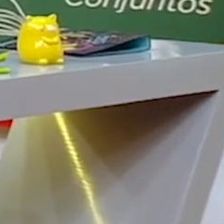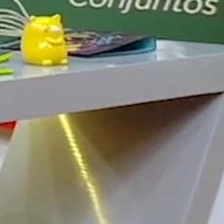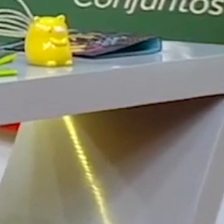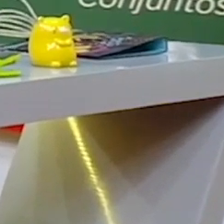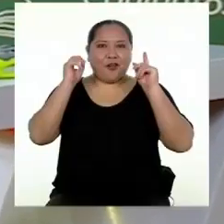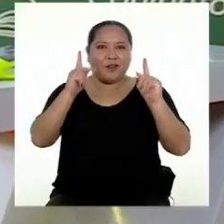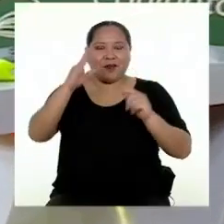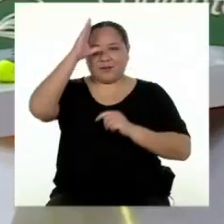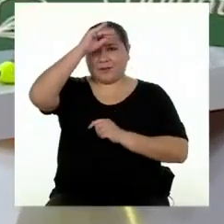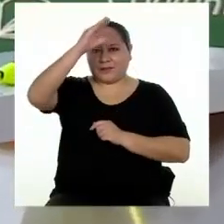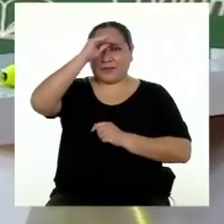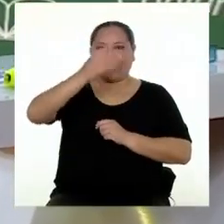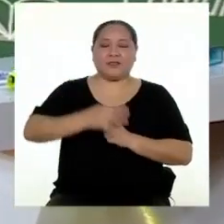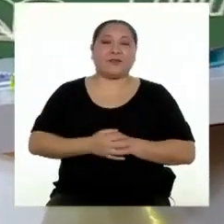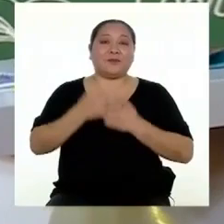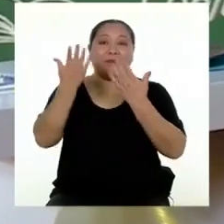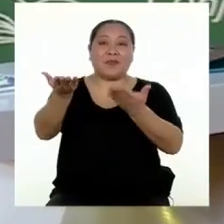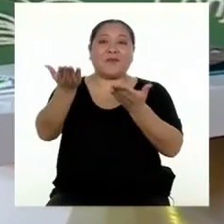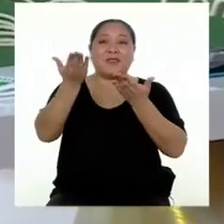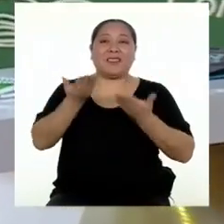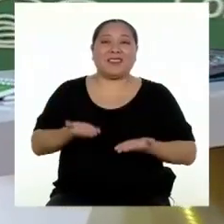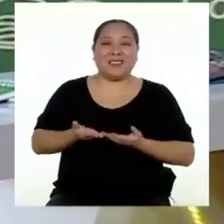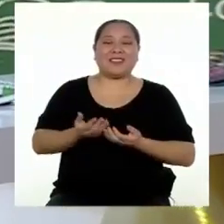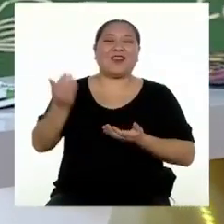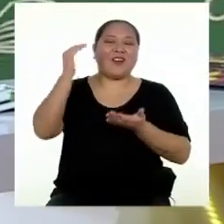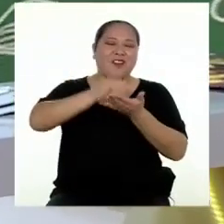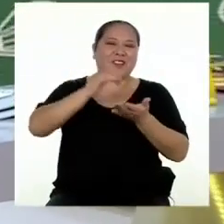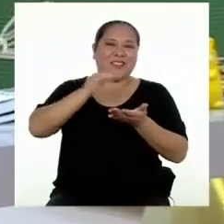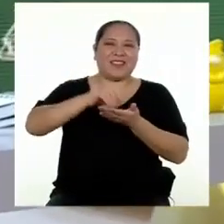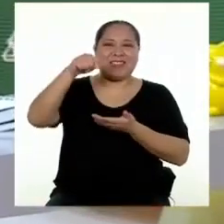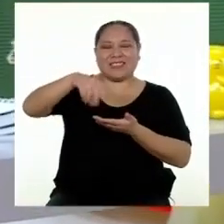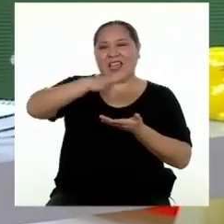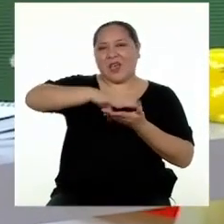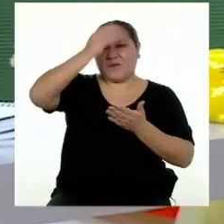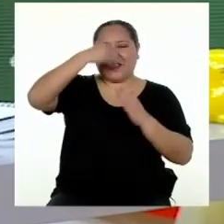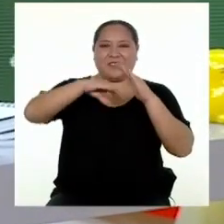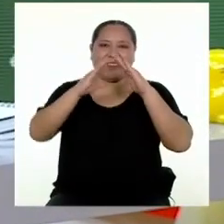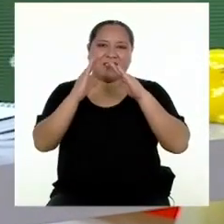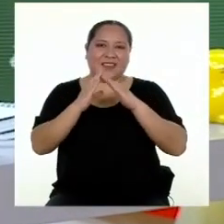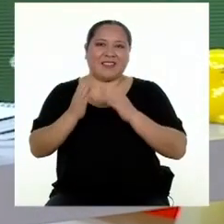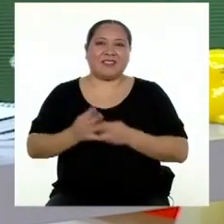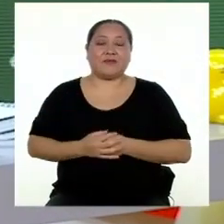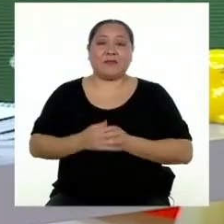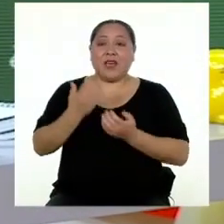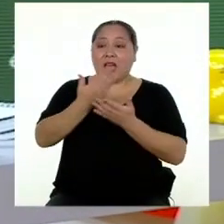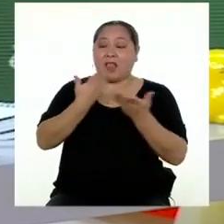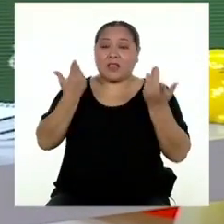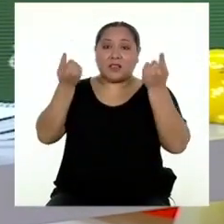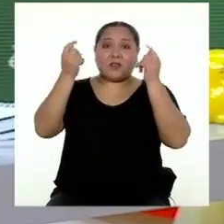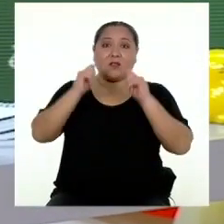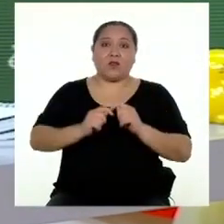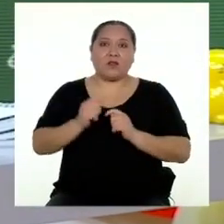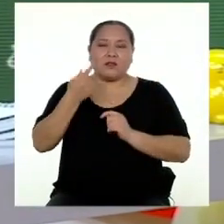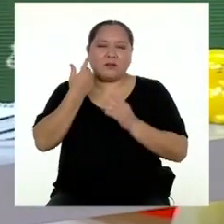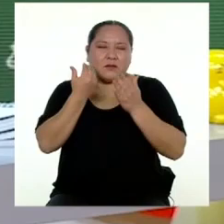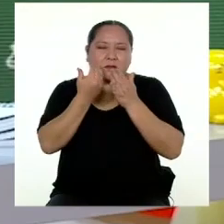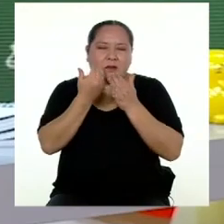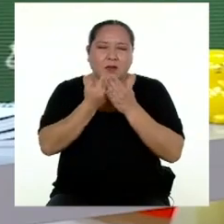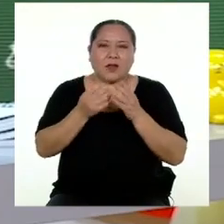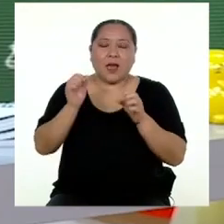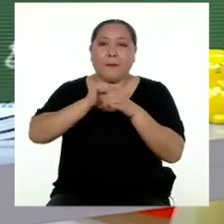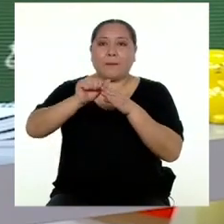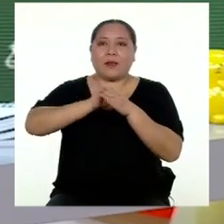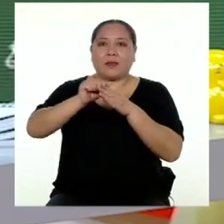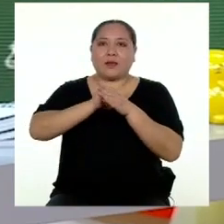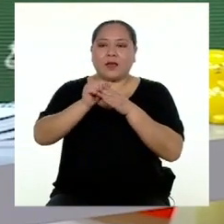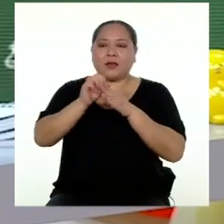Muy bien, chicas y chicos. Bienvenidas y bienvenidos de vuelta a Aprendo en Casa. Antes de la pausa estábamos a punto de practicar